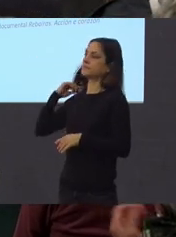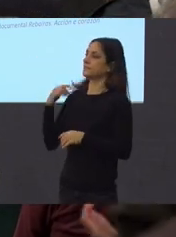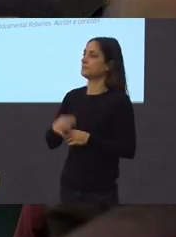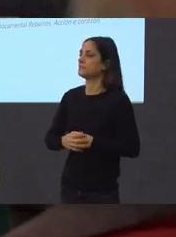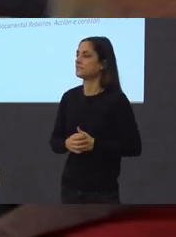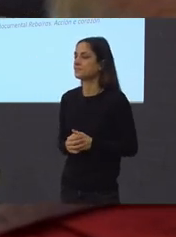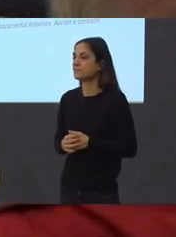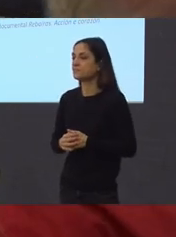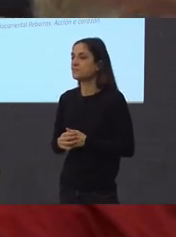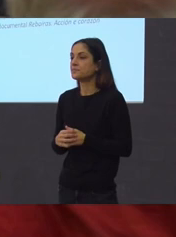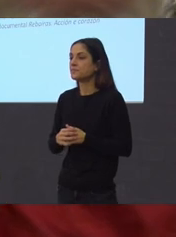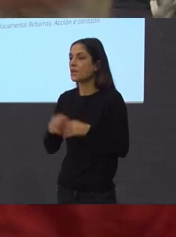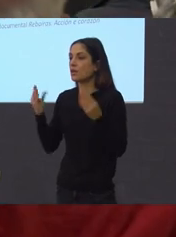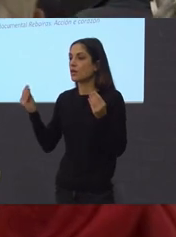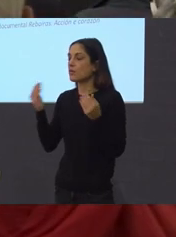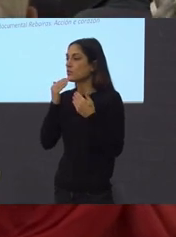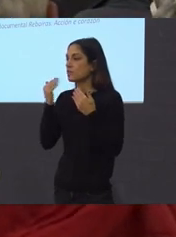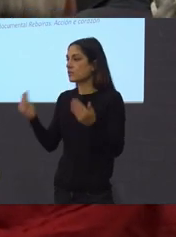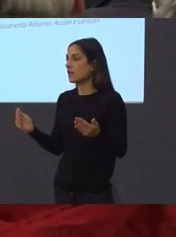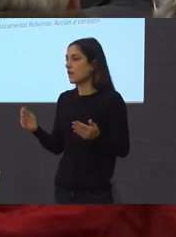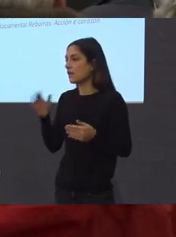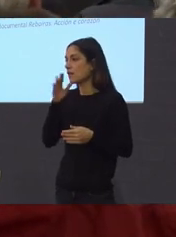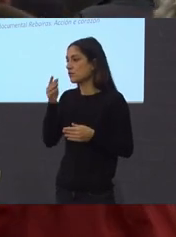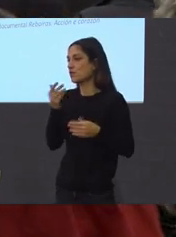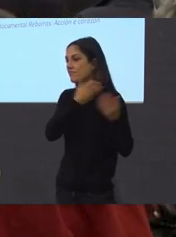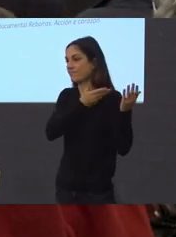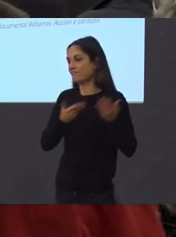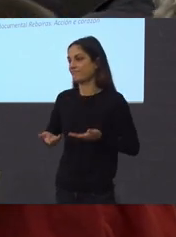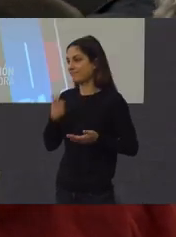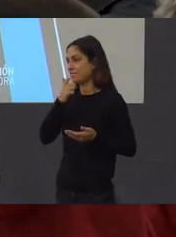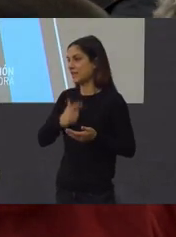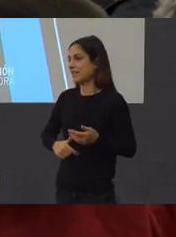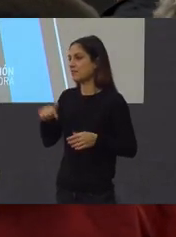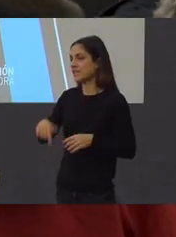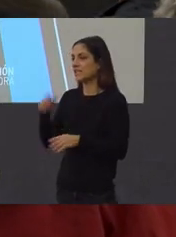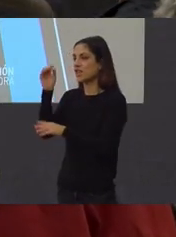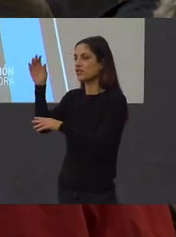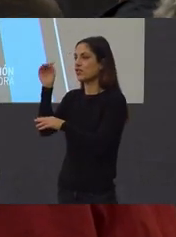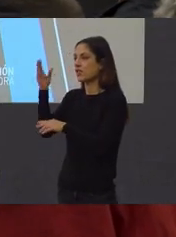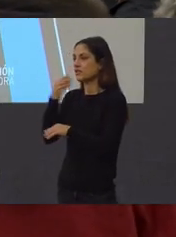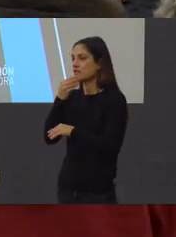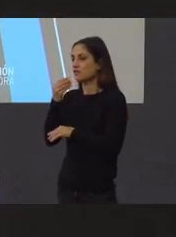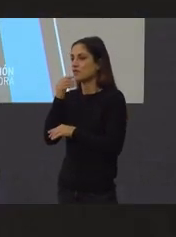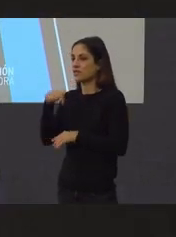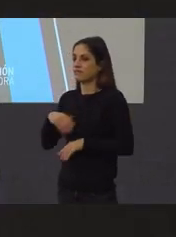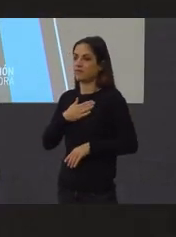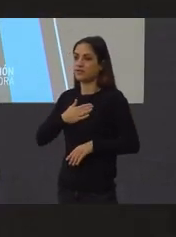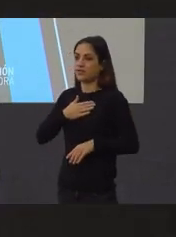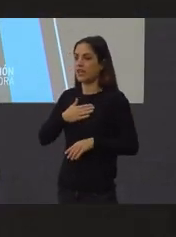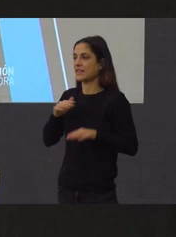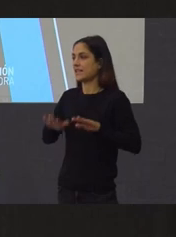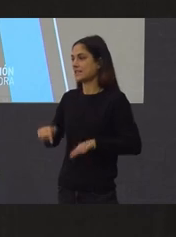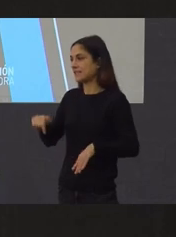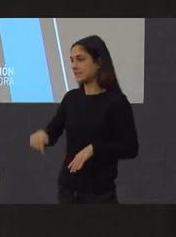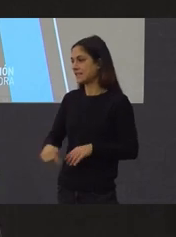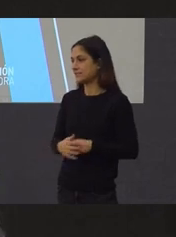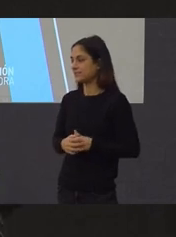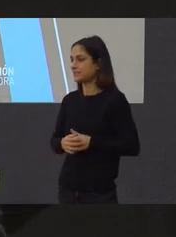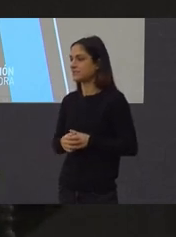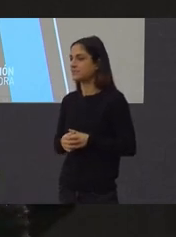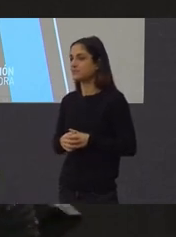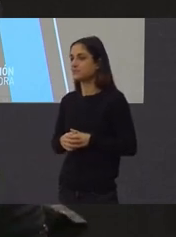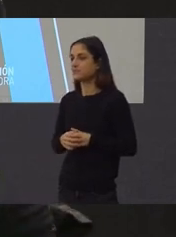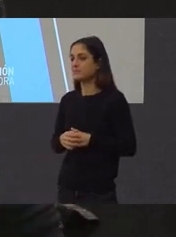Bueno, moitas gracias por invitarme a estas xornadas tan bonitas. Estou encantada de estar aquí. E